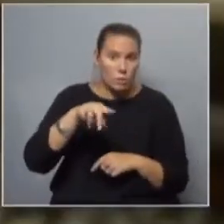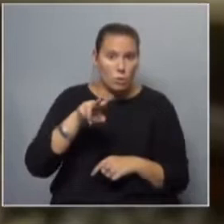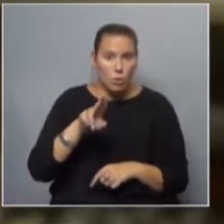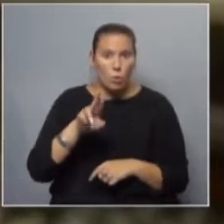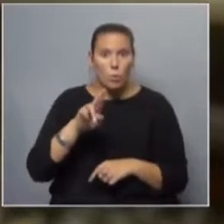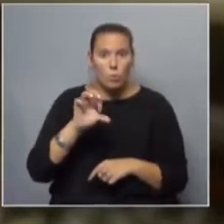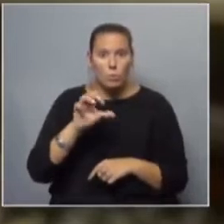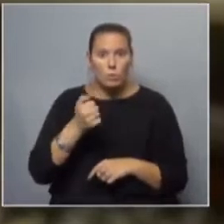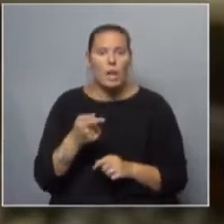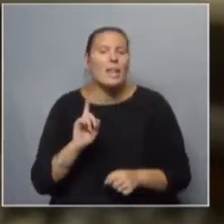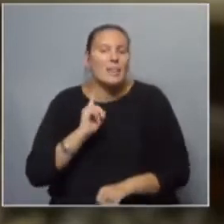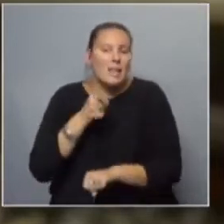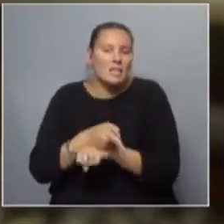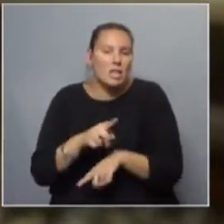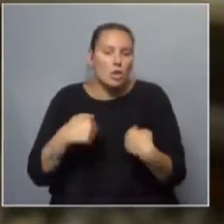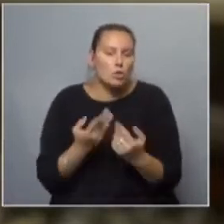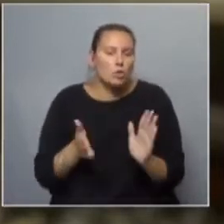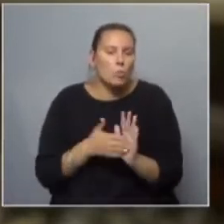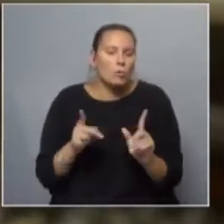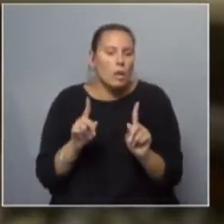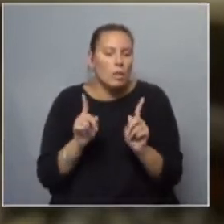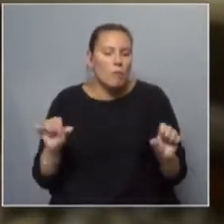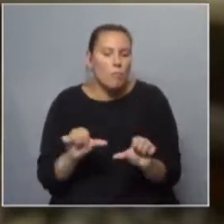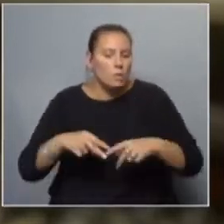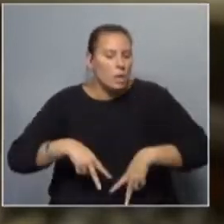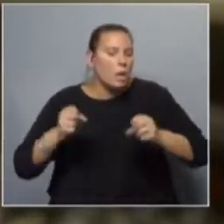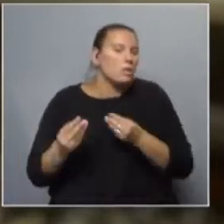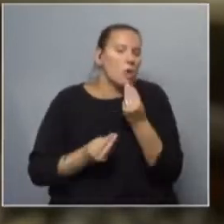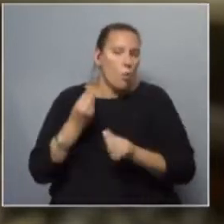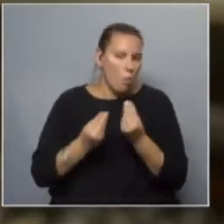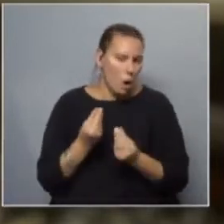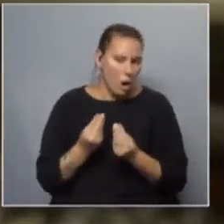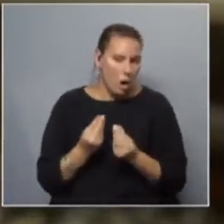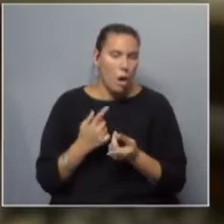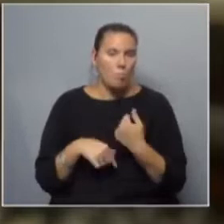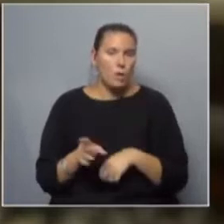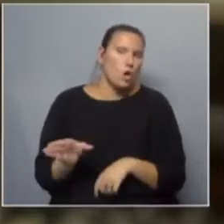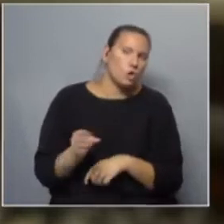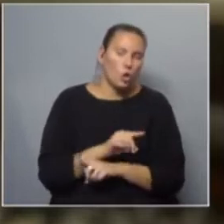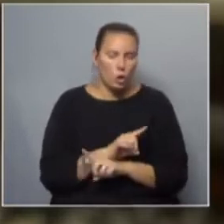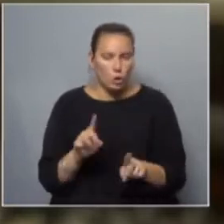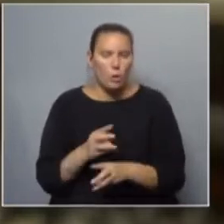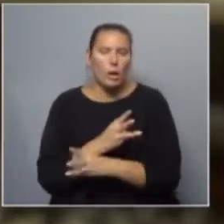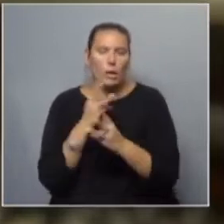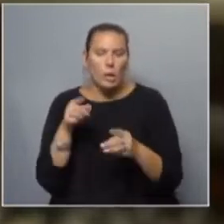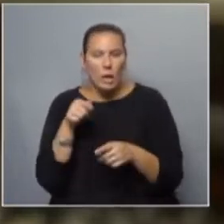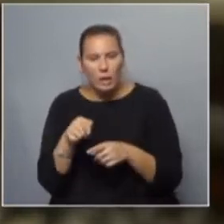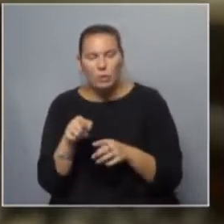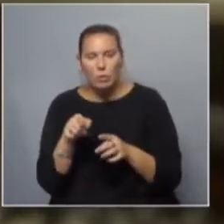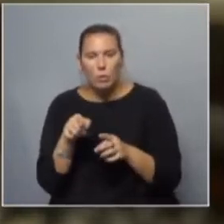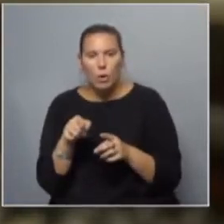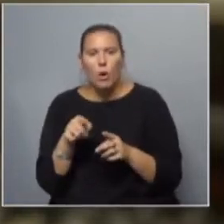quien decide a qué muestras nosotros le determinamos microcistinas, digamos. Pero no es a todas, y generalmente esto